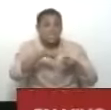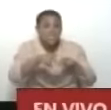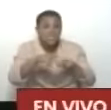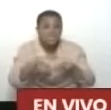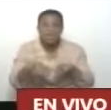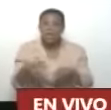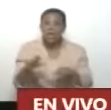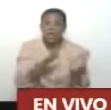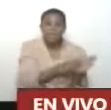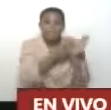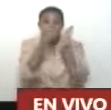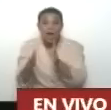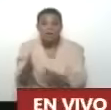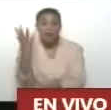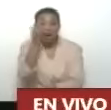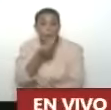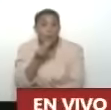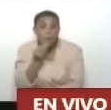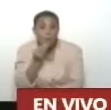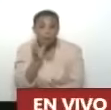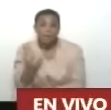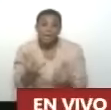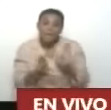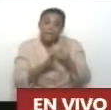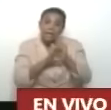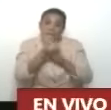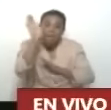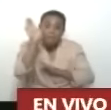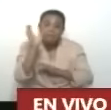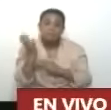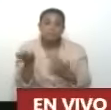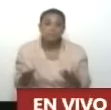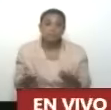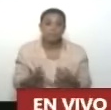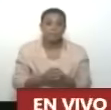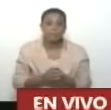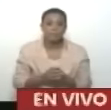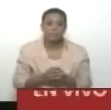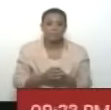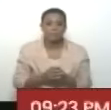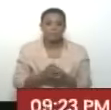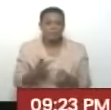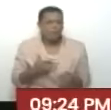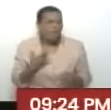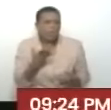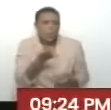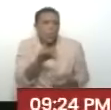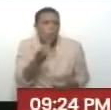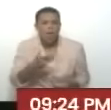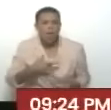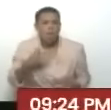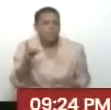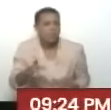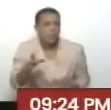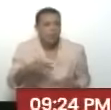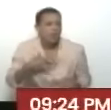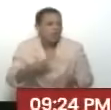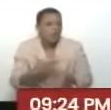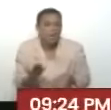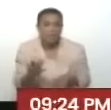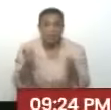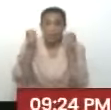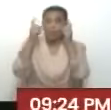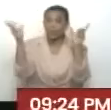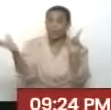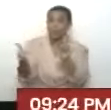Y de la niñez pasan a la juventud y es una juventud creciente. ¿Ah? ¿De qué adolecen? No adolecen de nada, están descubriendo